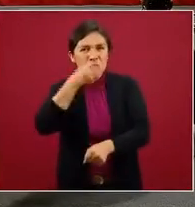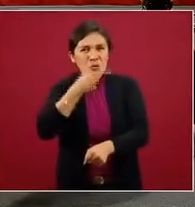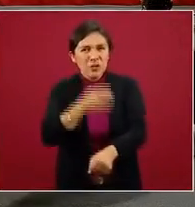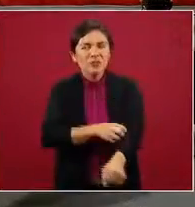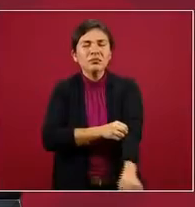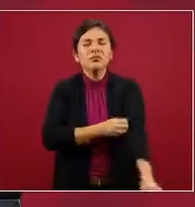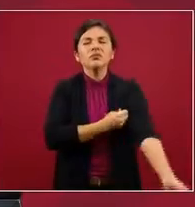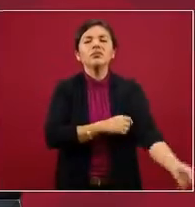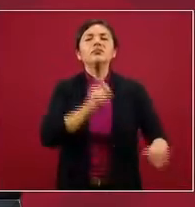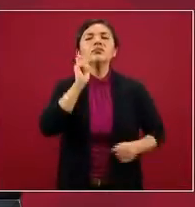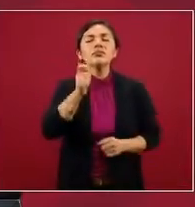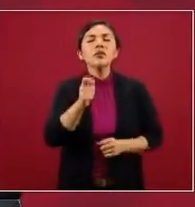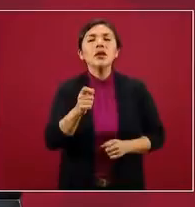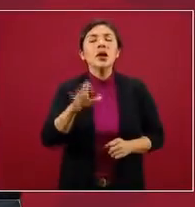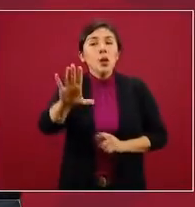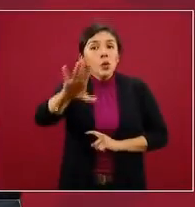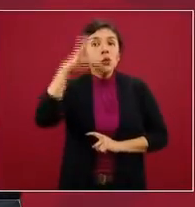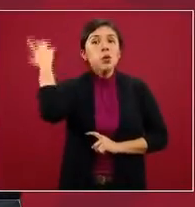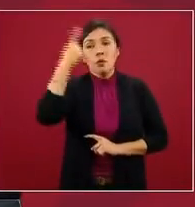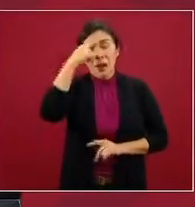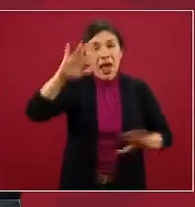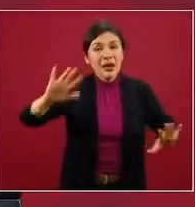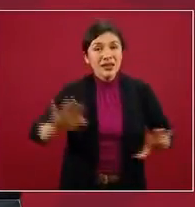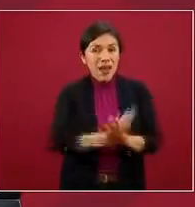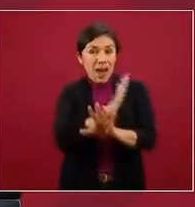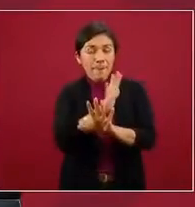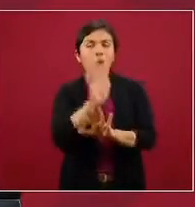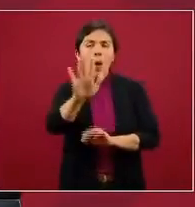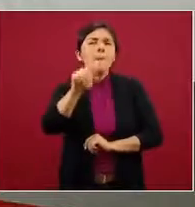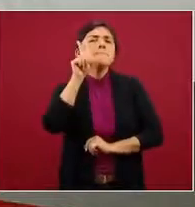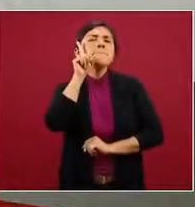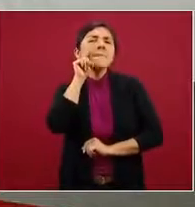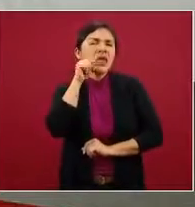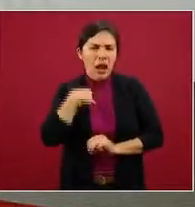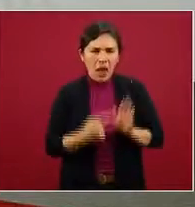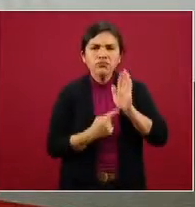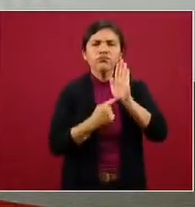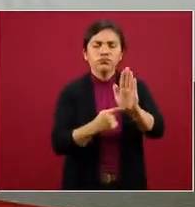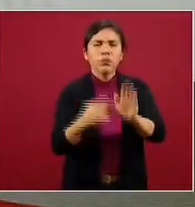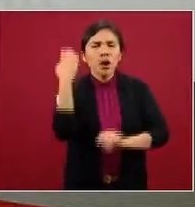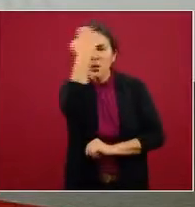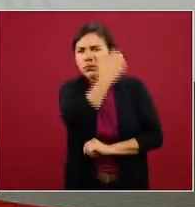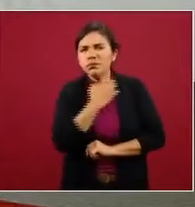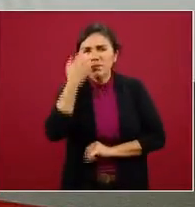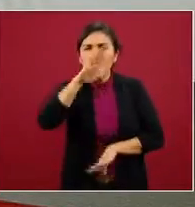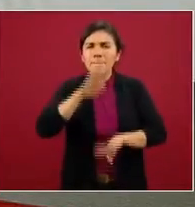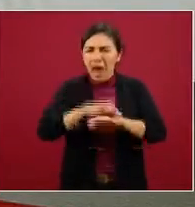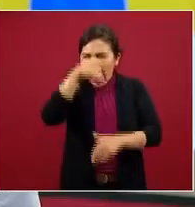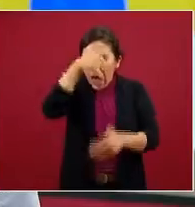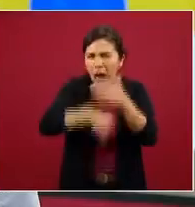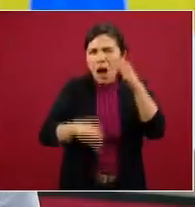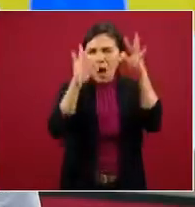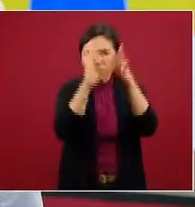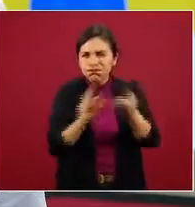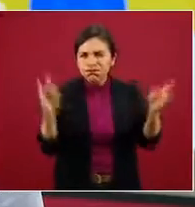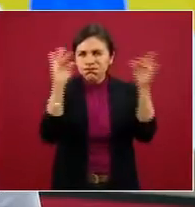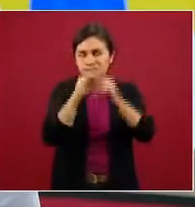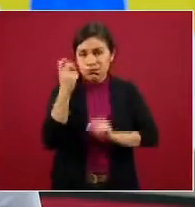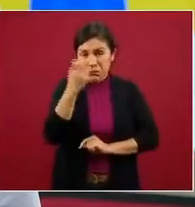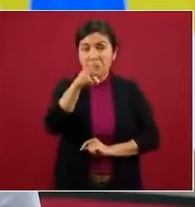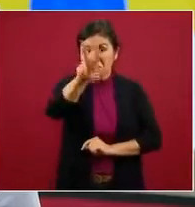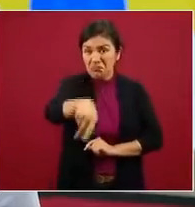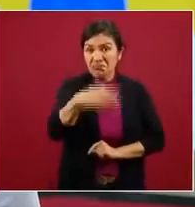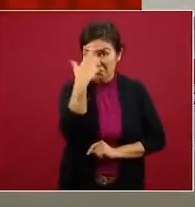dijo al inicio, de la velocidad de cambio, mañana vamos a presentar un análisis más detallado al respecto y